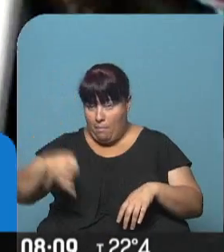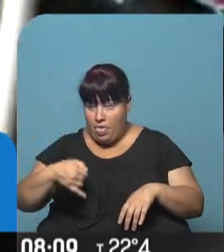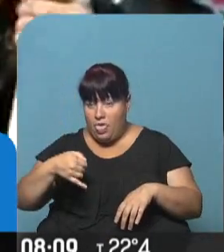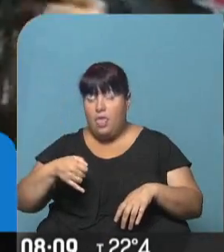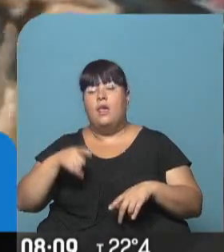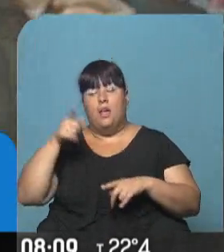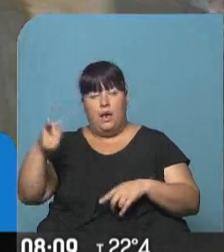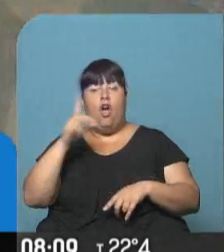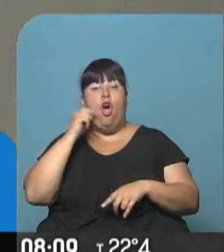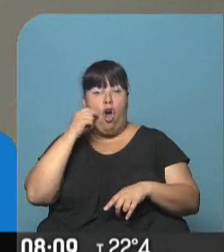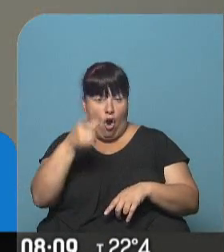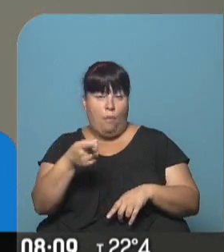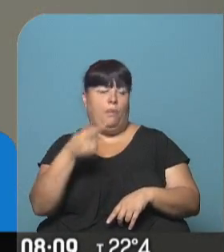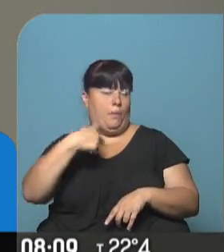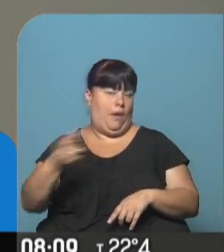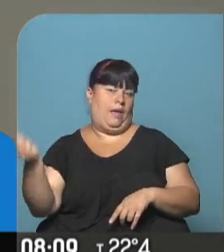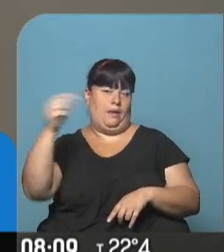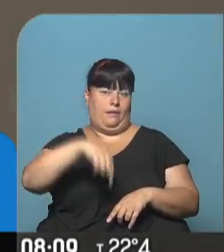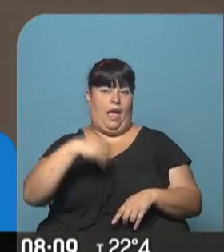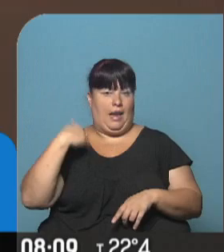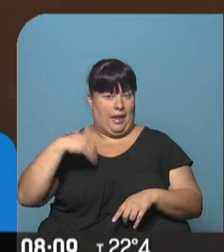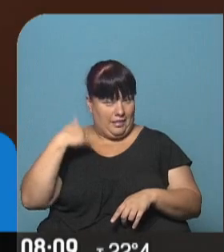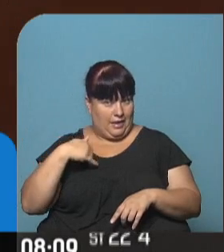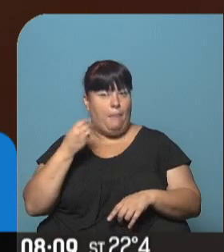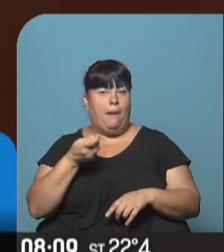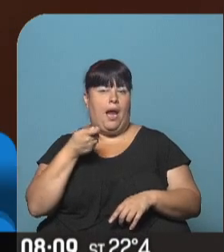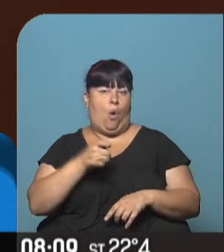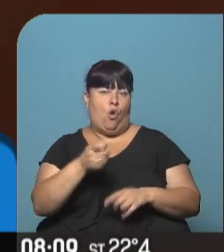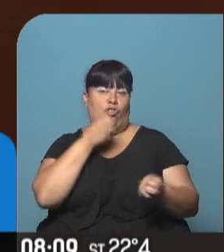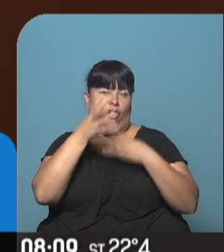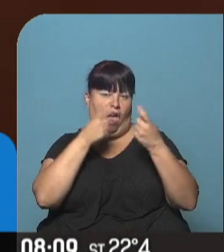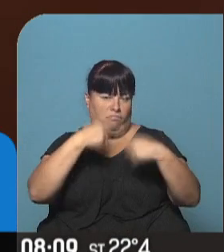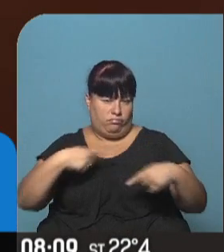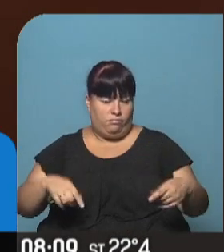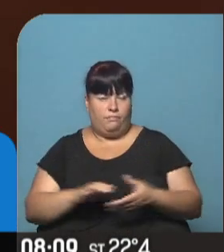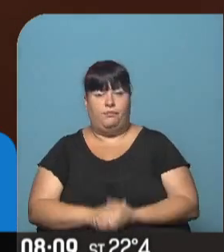resuelva, Balcedo será trasladado al país para tomarle declaración.